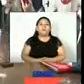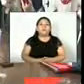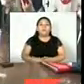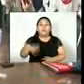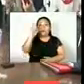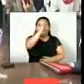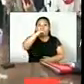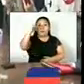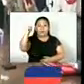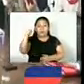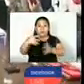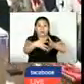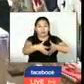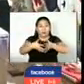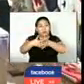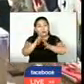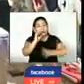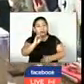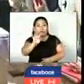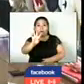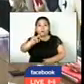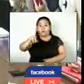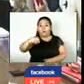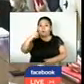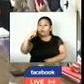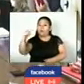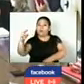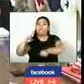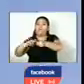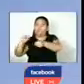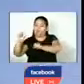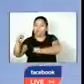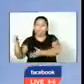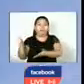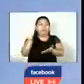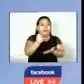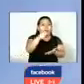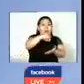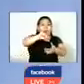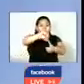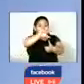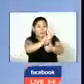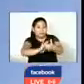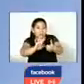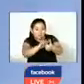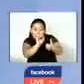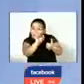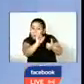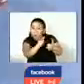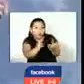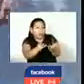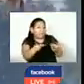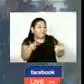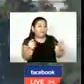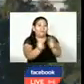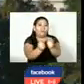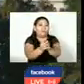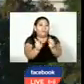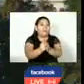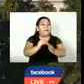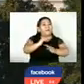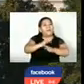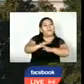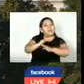de los Estados Unidos ha dispuesto 4 mil millones de dólares a invertir en el Triángulo Norte para encontrar una solución a la migración